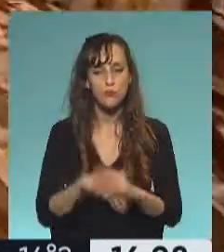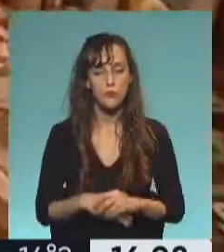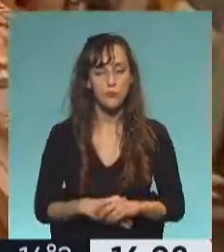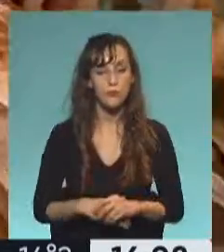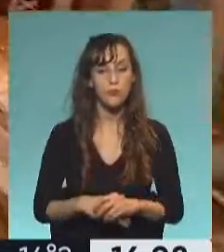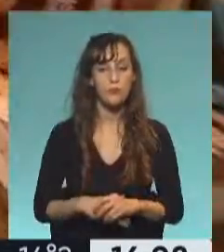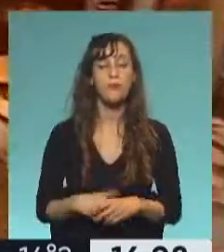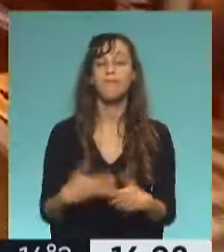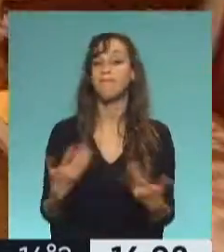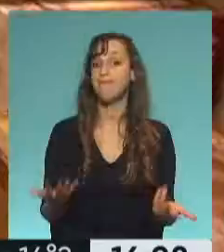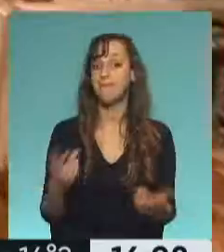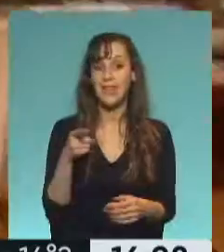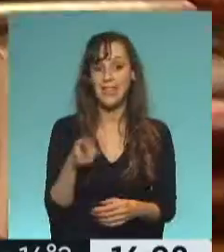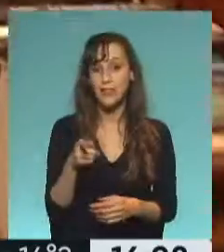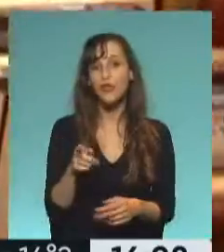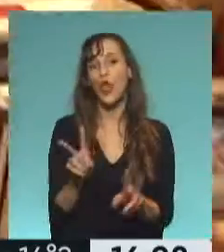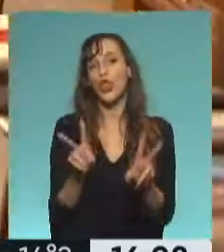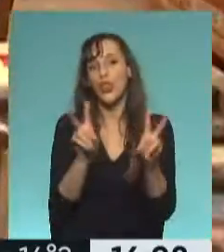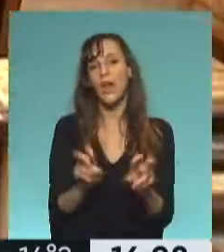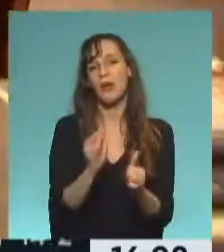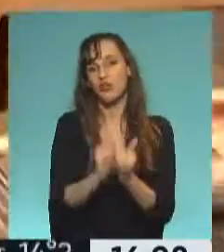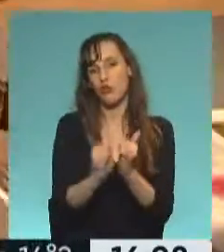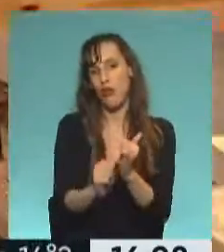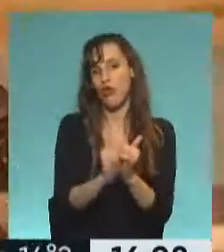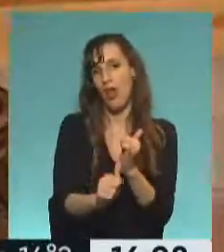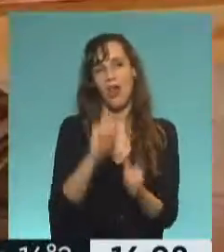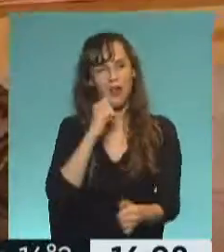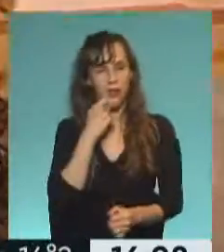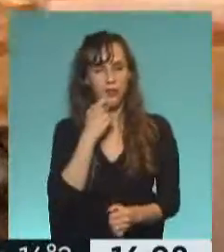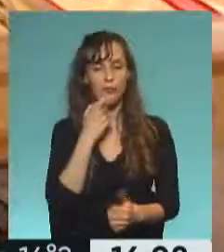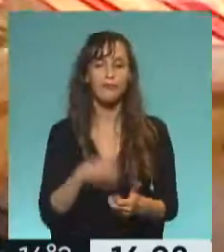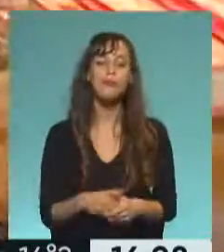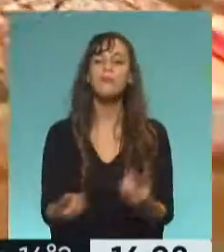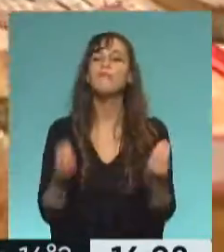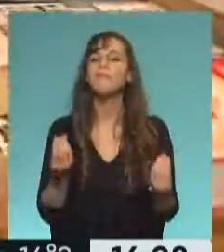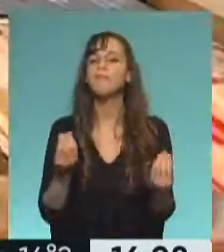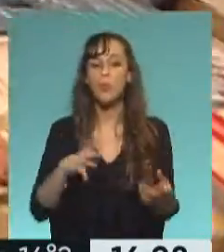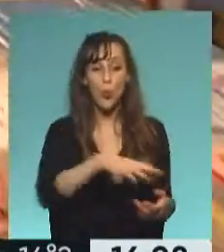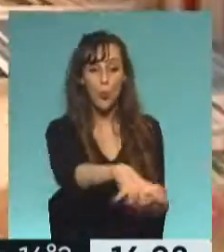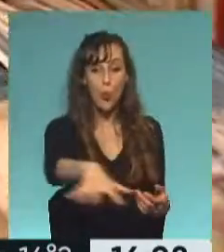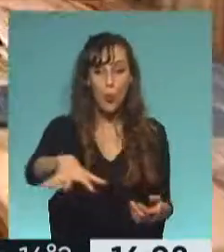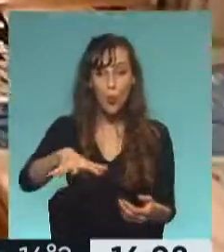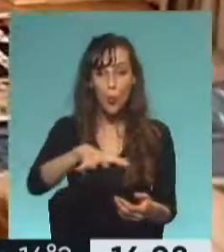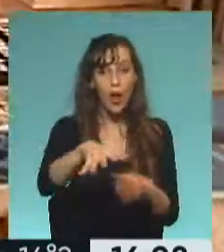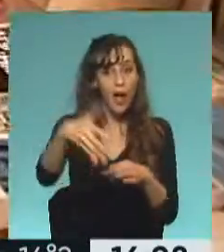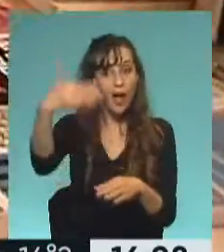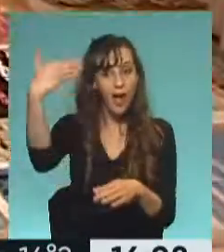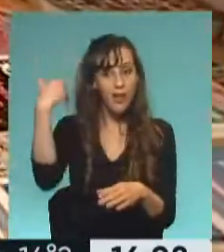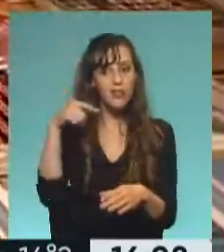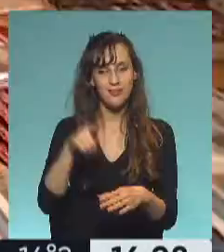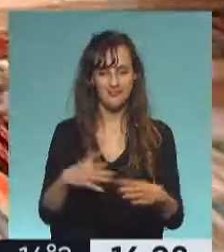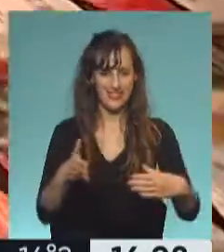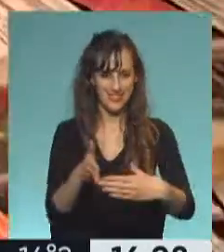Bueno, ahí es un hecho histórico muy lindo, porque este lugar era esta